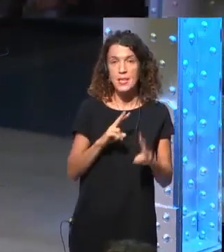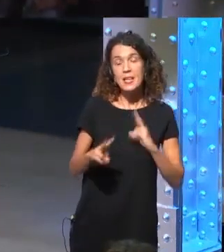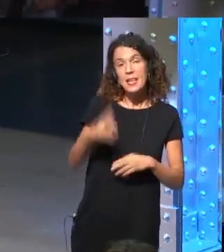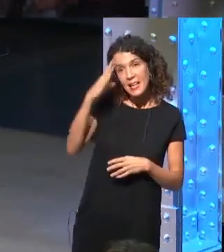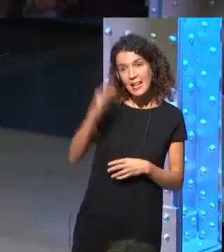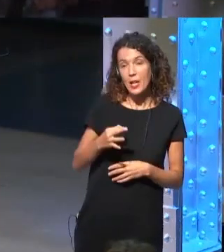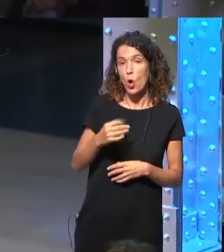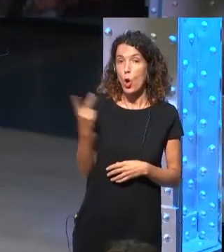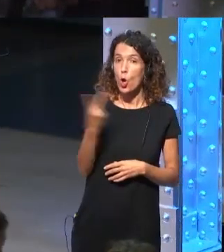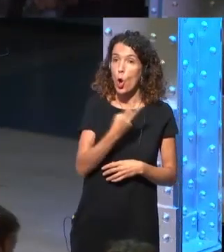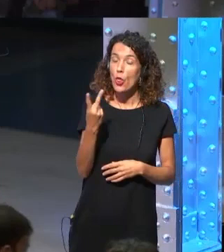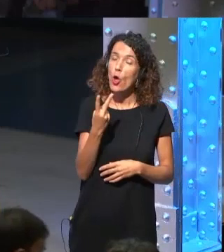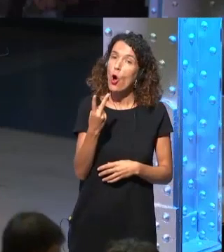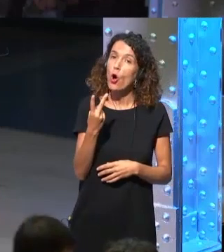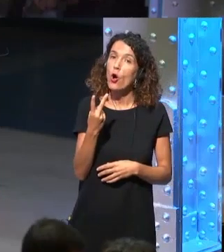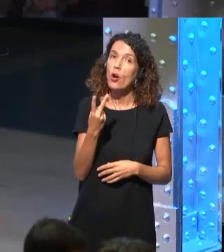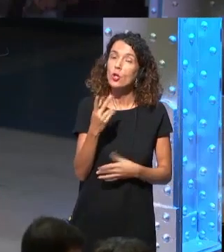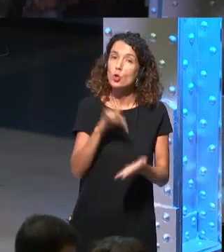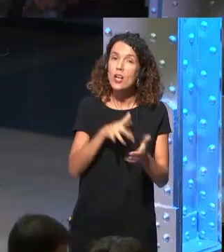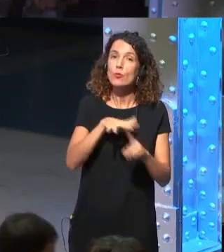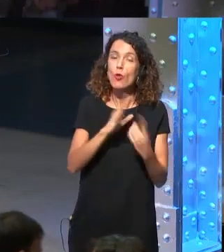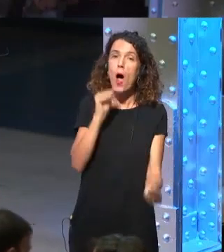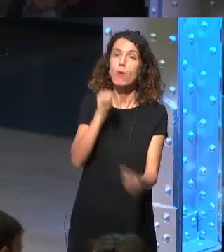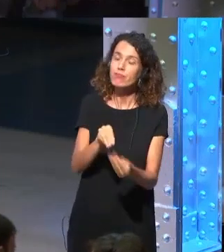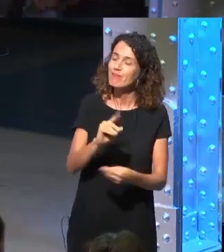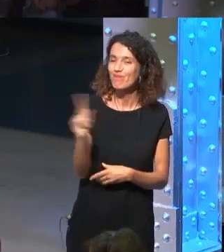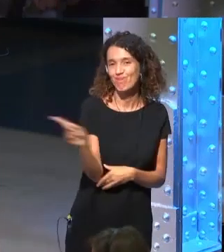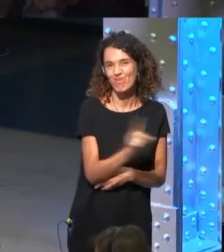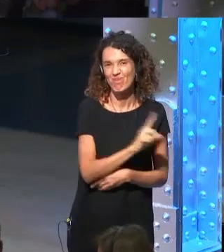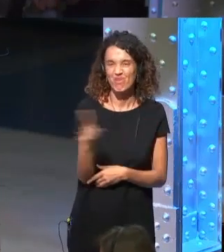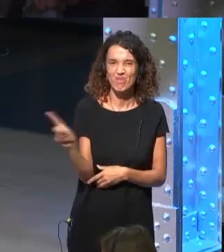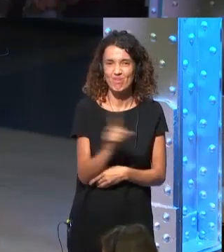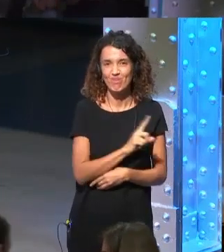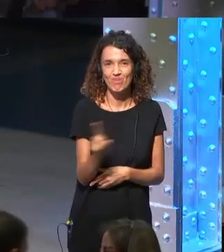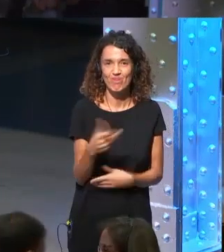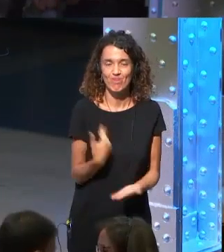Creo que no vamos a estar de acuerdo en los hechos aquí.